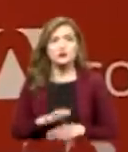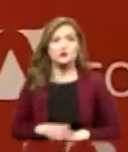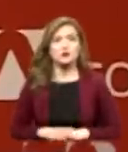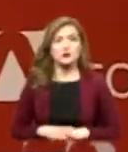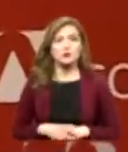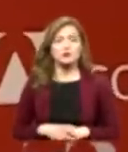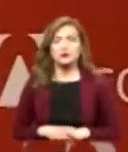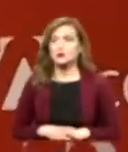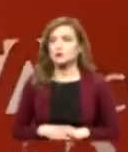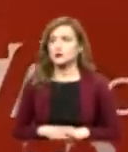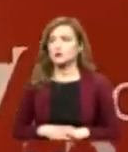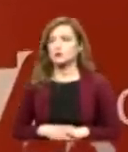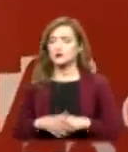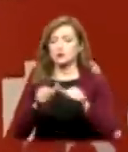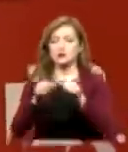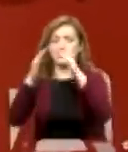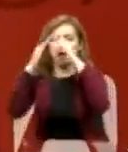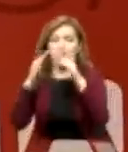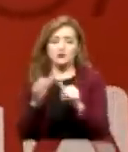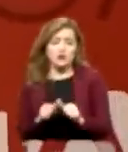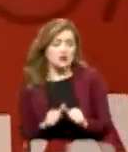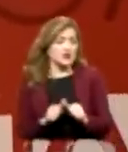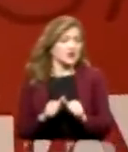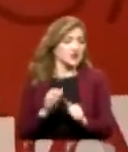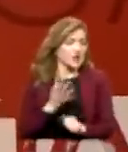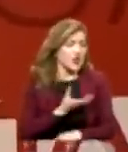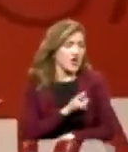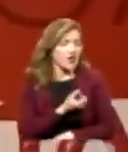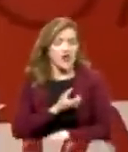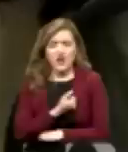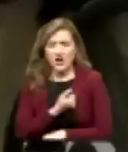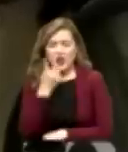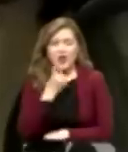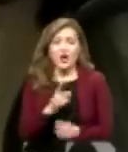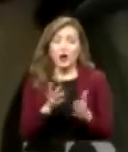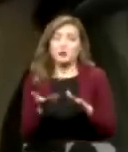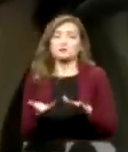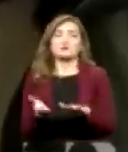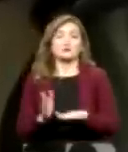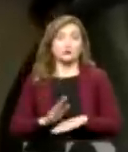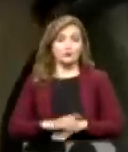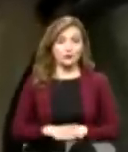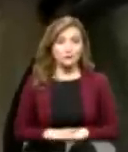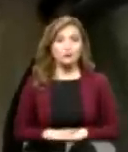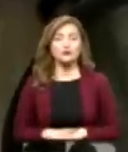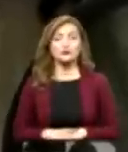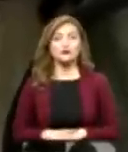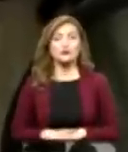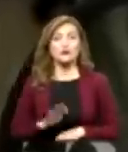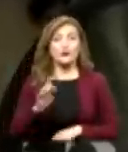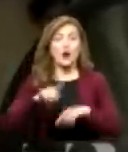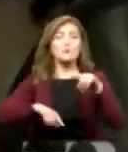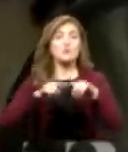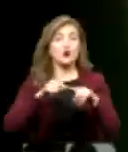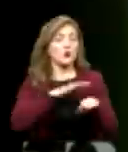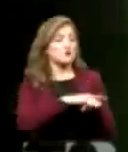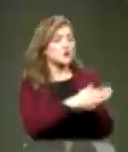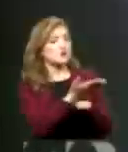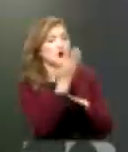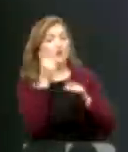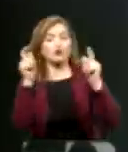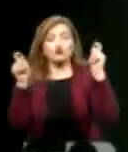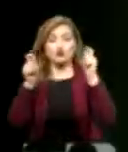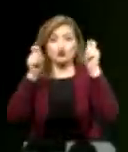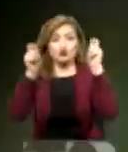tú hubieras quedado en tu casa y te matabas, o sea, porque es una situación que te lleva a eso. Verónica cuenta que un amigo le invitó a una fiesta. En el